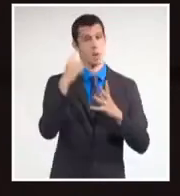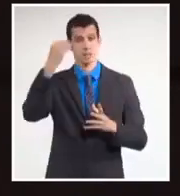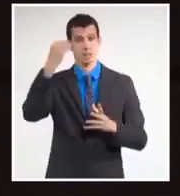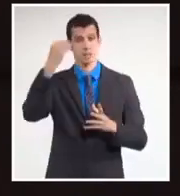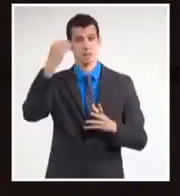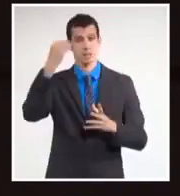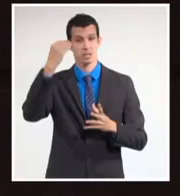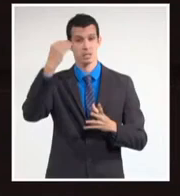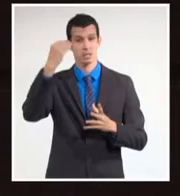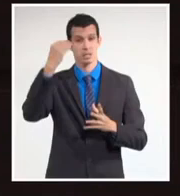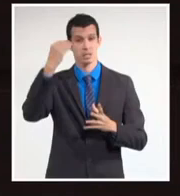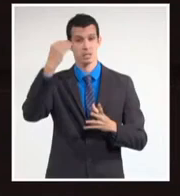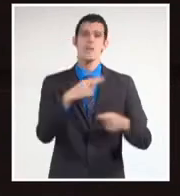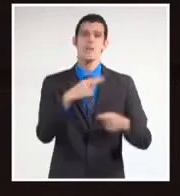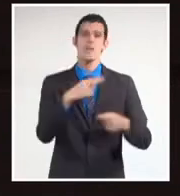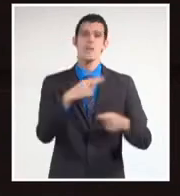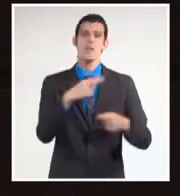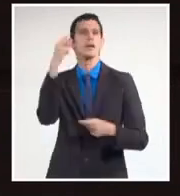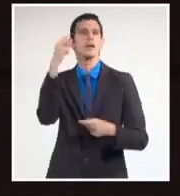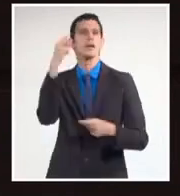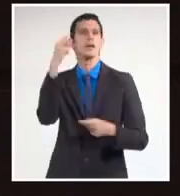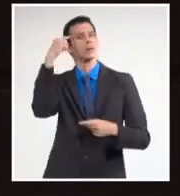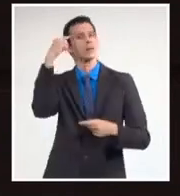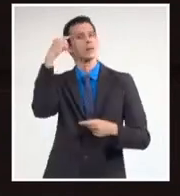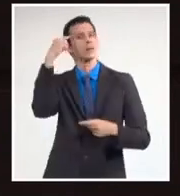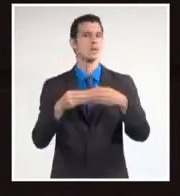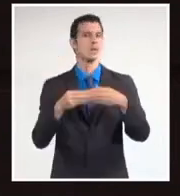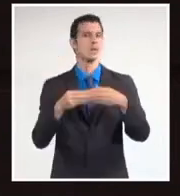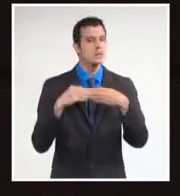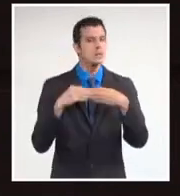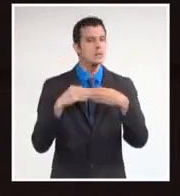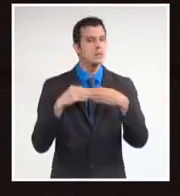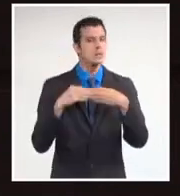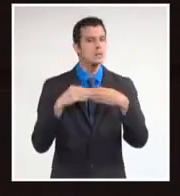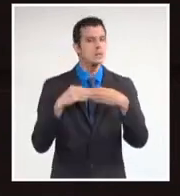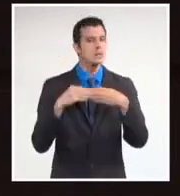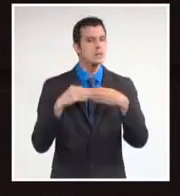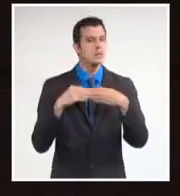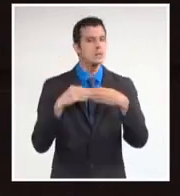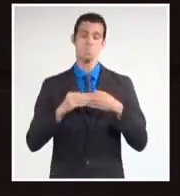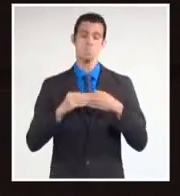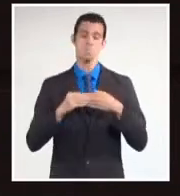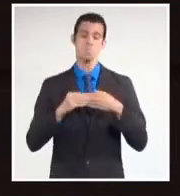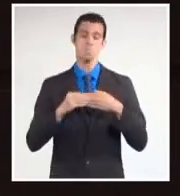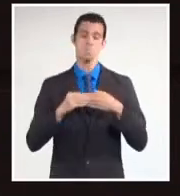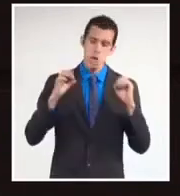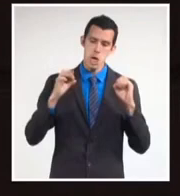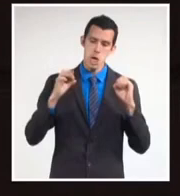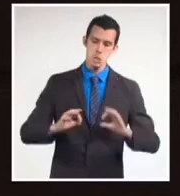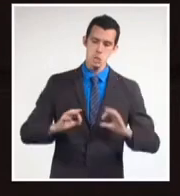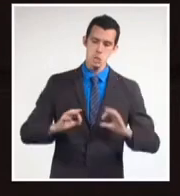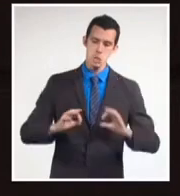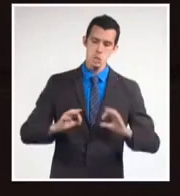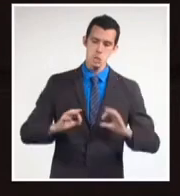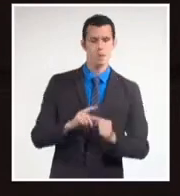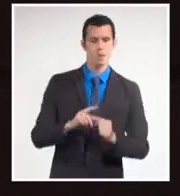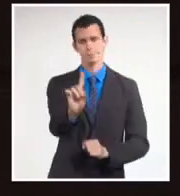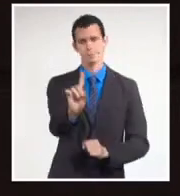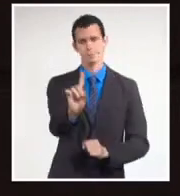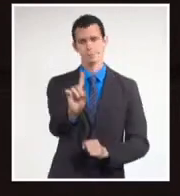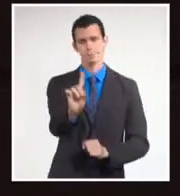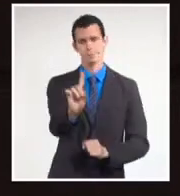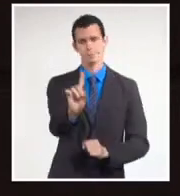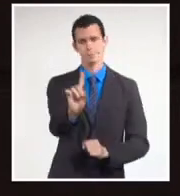cambios. Si no hacemos esas dos cosas, no se asegura el proceso y empezarán los eslabones de retardo y